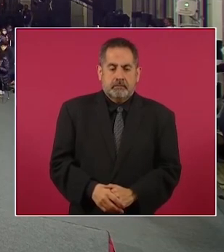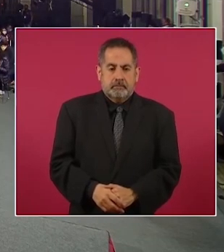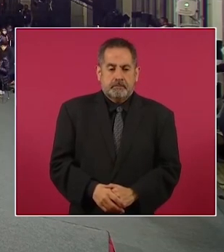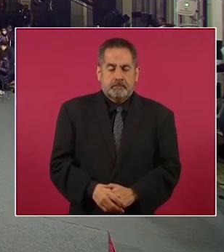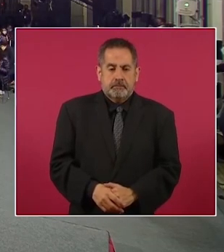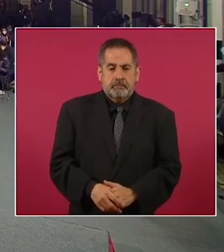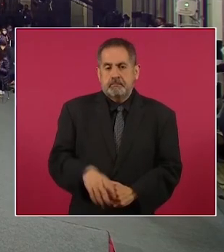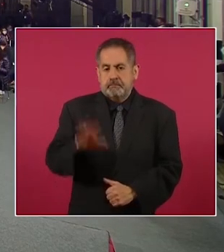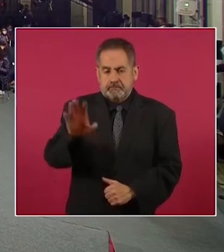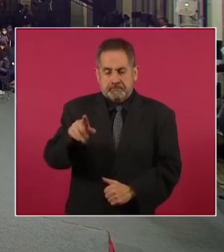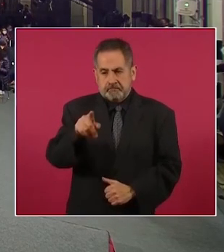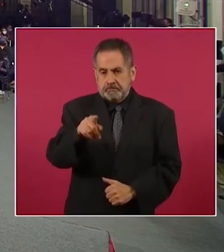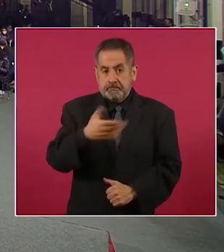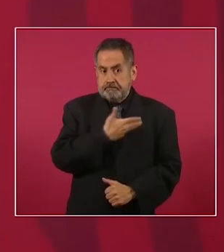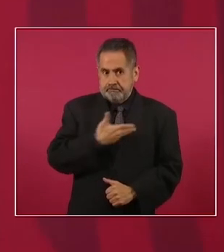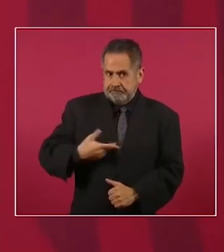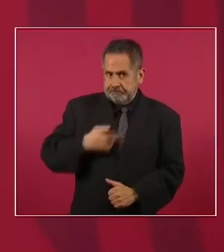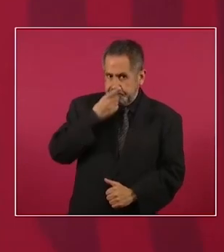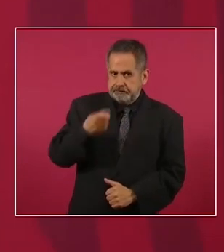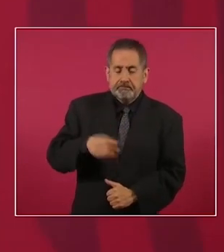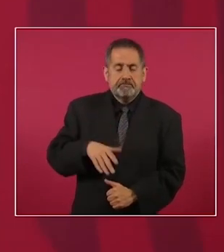juicio